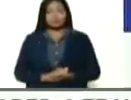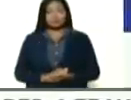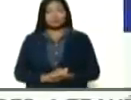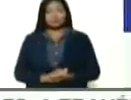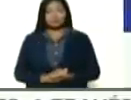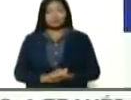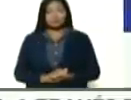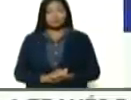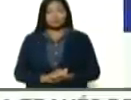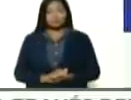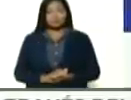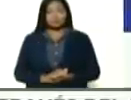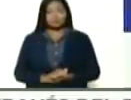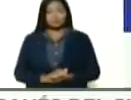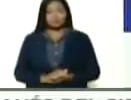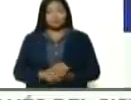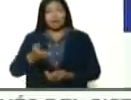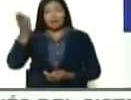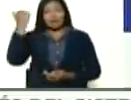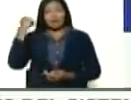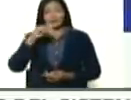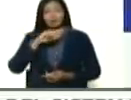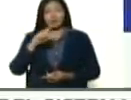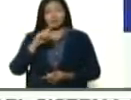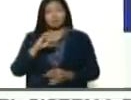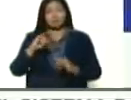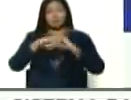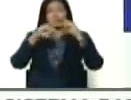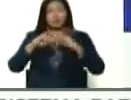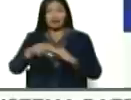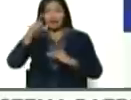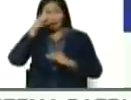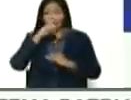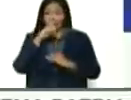si ayer nos estábamos dando el feliz año